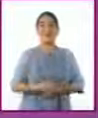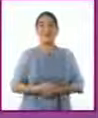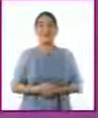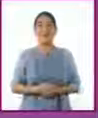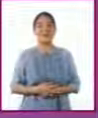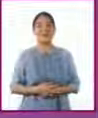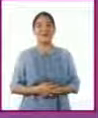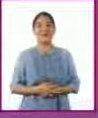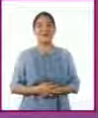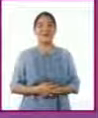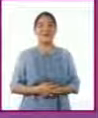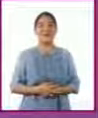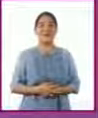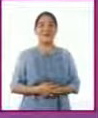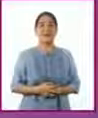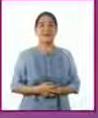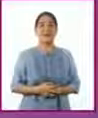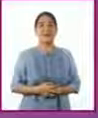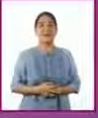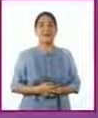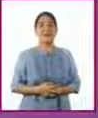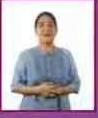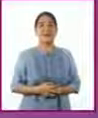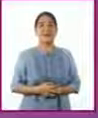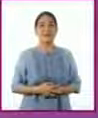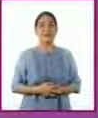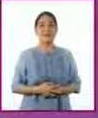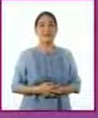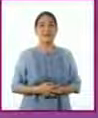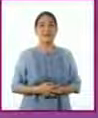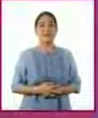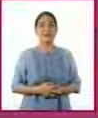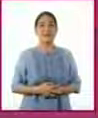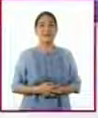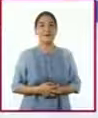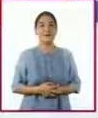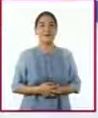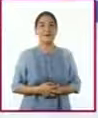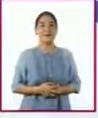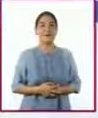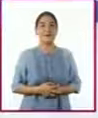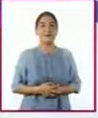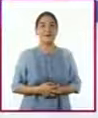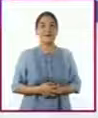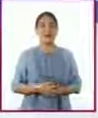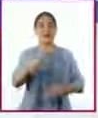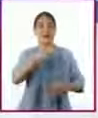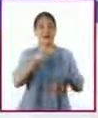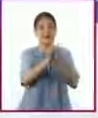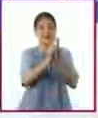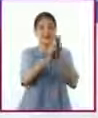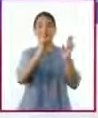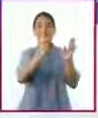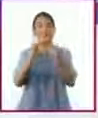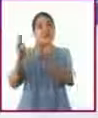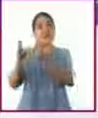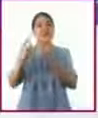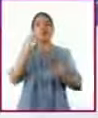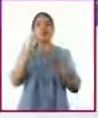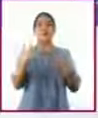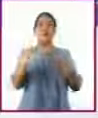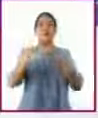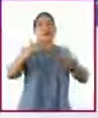¡Ah! Hay bibliotecas muy grandes como esta,